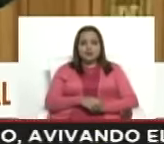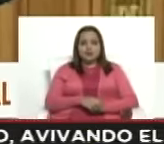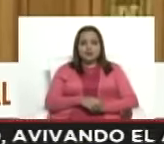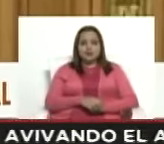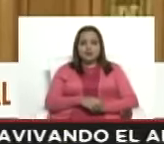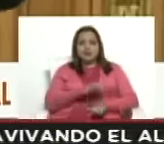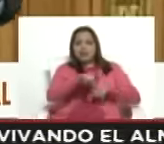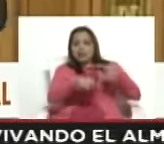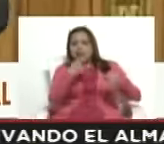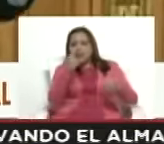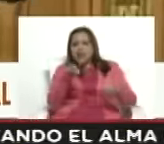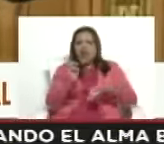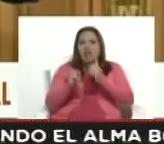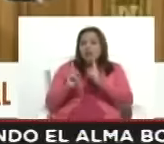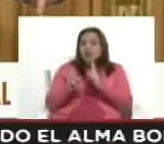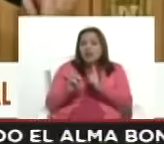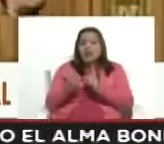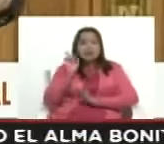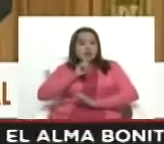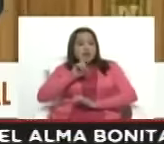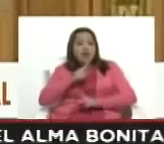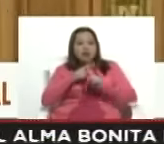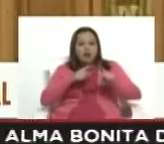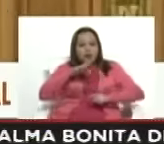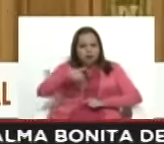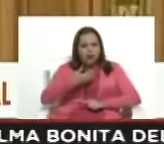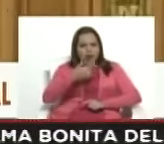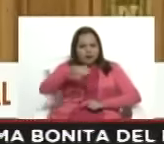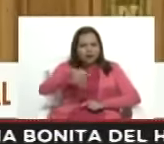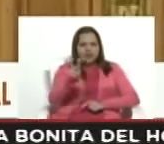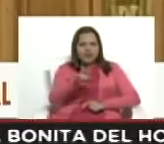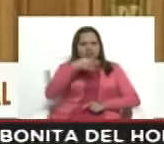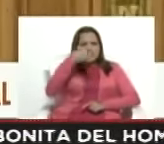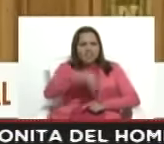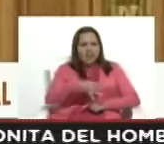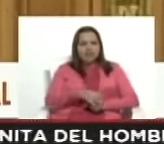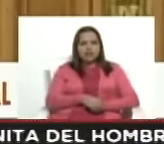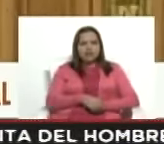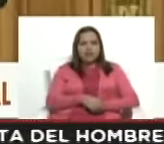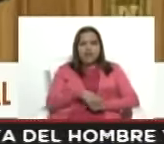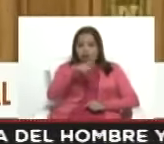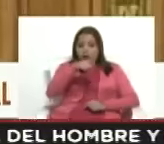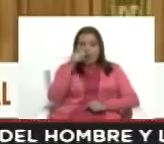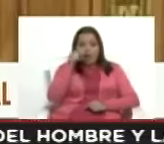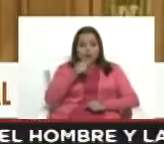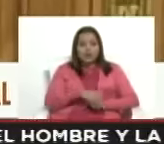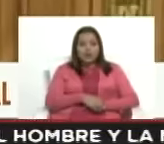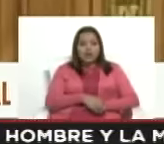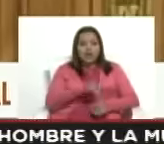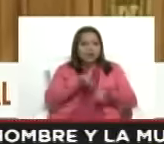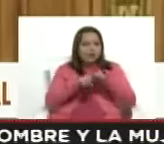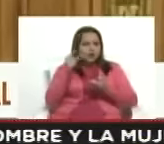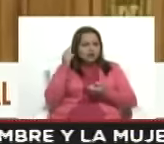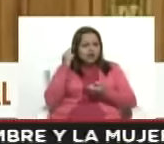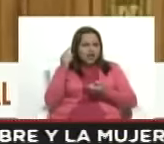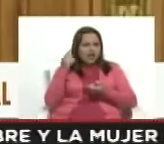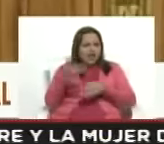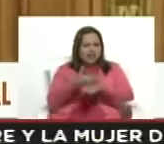Después dijo algunas tonterías, pero la verdad pudo haberla dicho aquí en Venezuela. Él se dedicó, la esposa de él era aquella